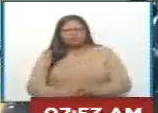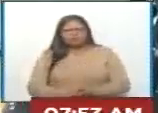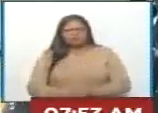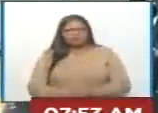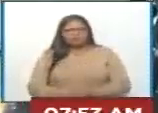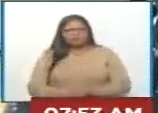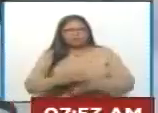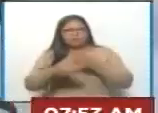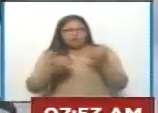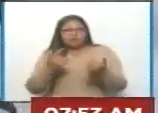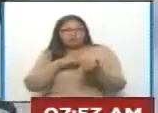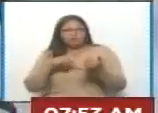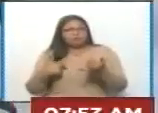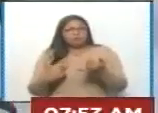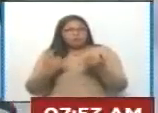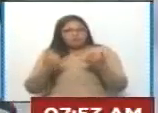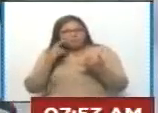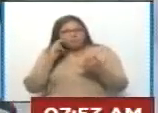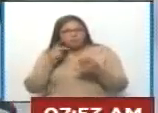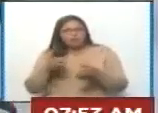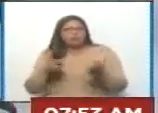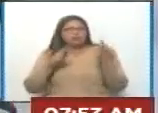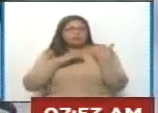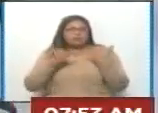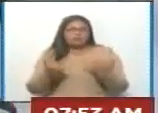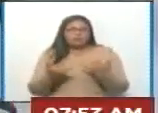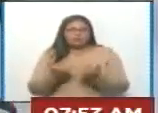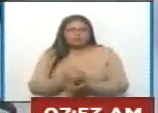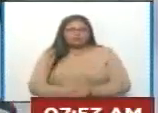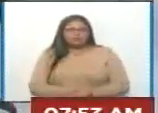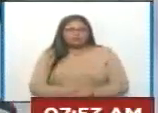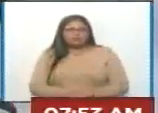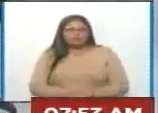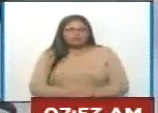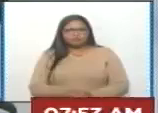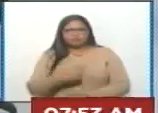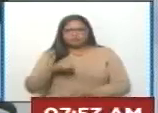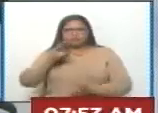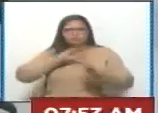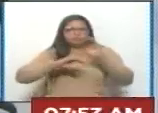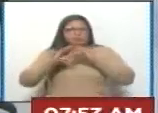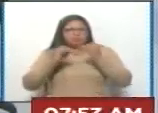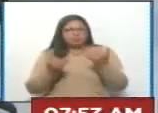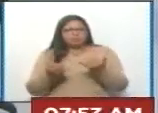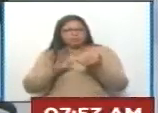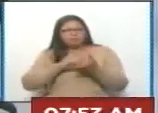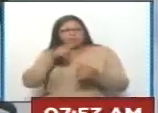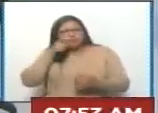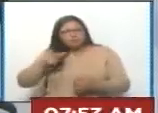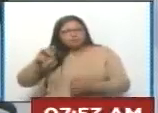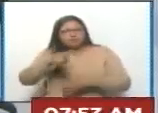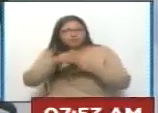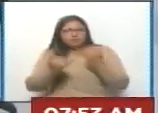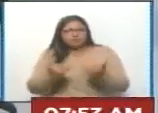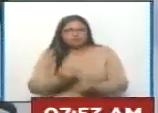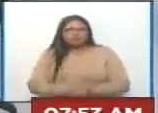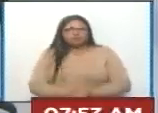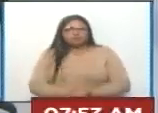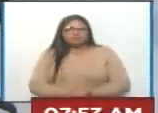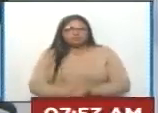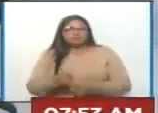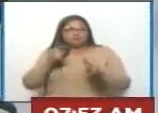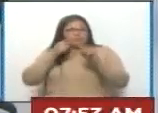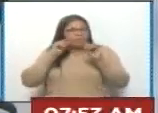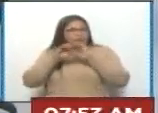demagógicos. Y nosotros tenemos la tarea esta, ¿no?, de comunicarle a nuestro pueblo que efectivamente estamos